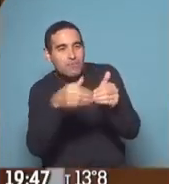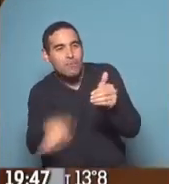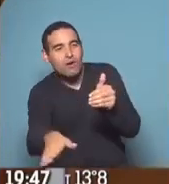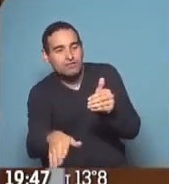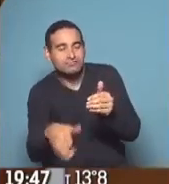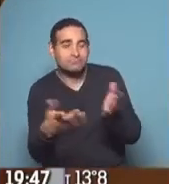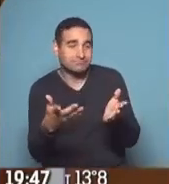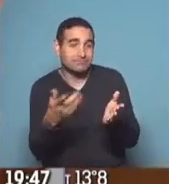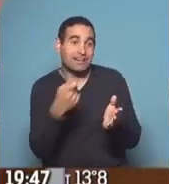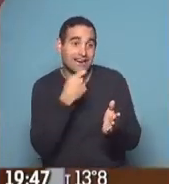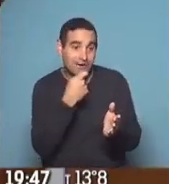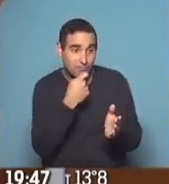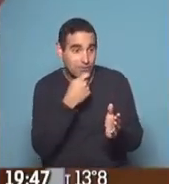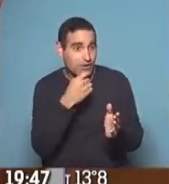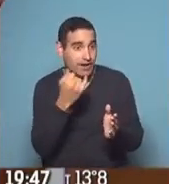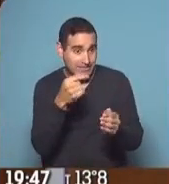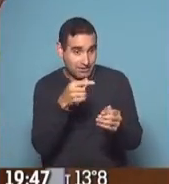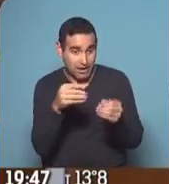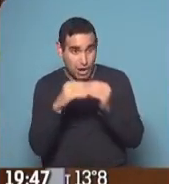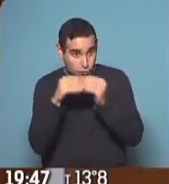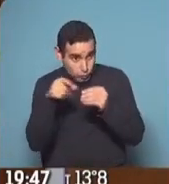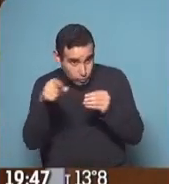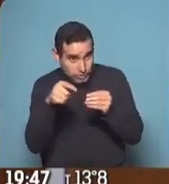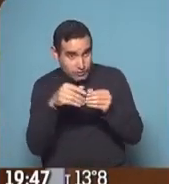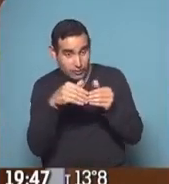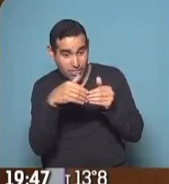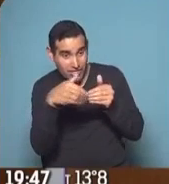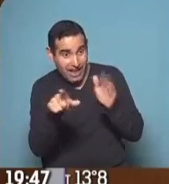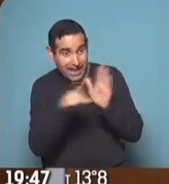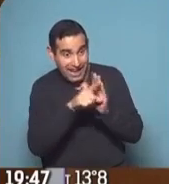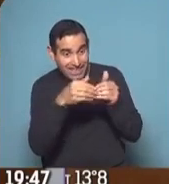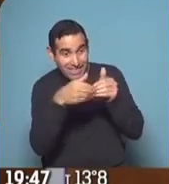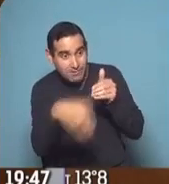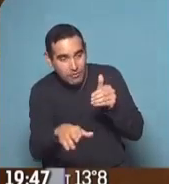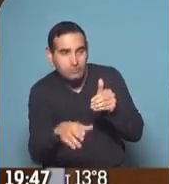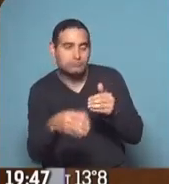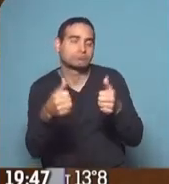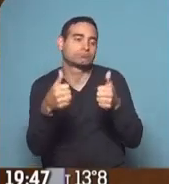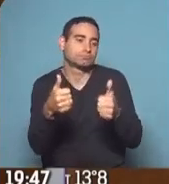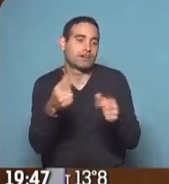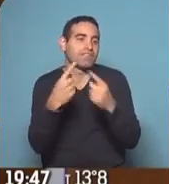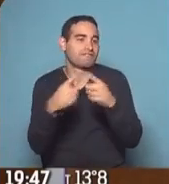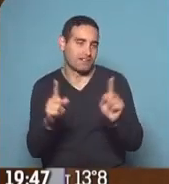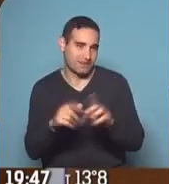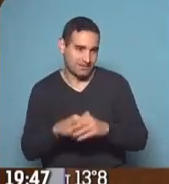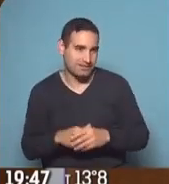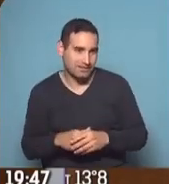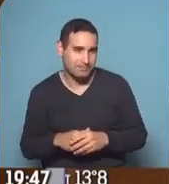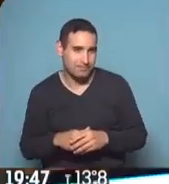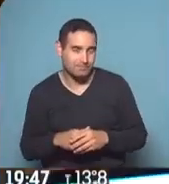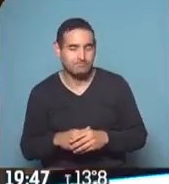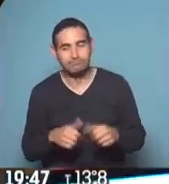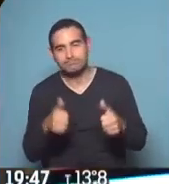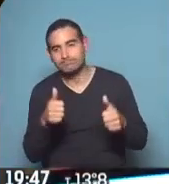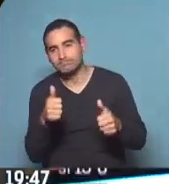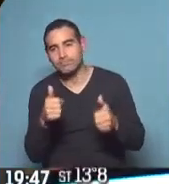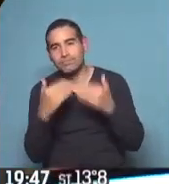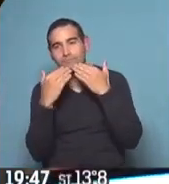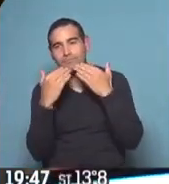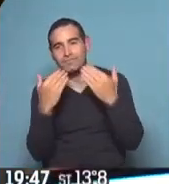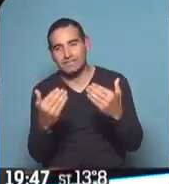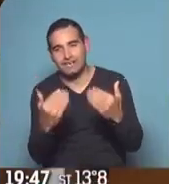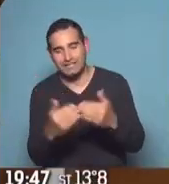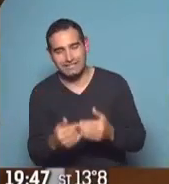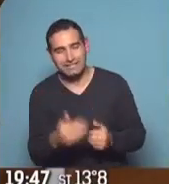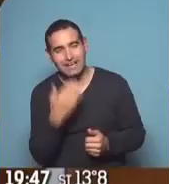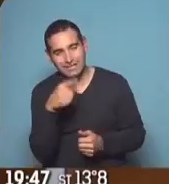sería la historia si esas causas se hubieran iniciado con la extinción de dominios en vigencia muchísimas